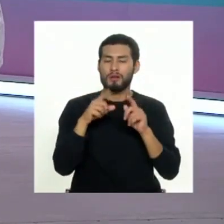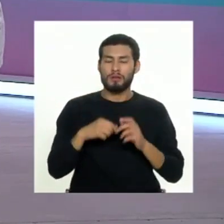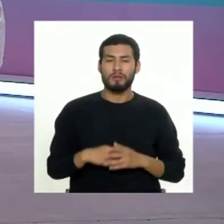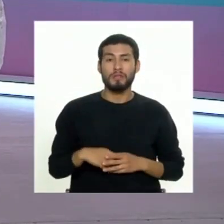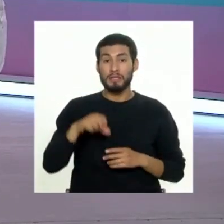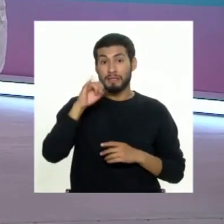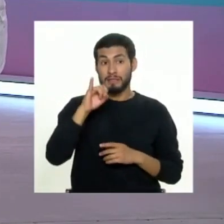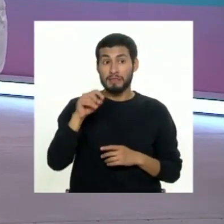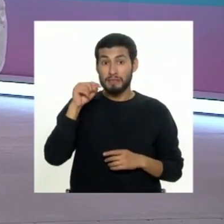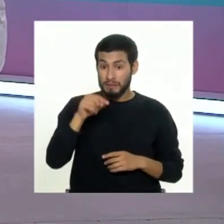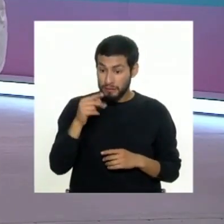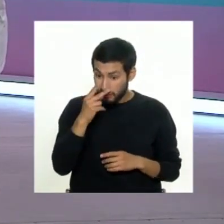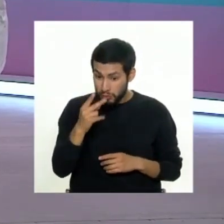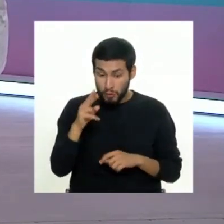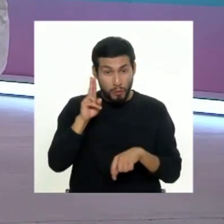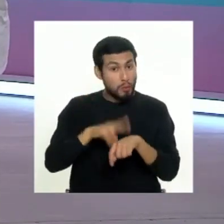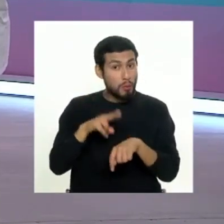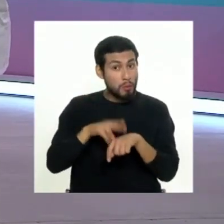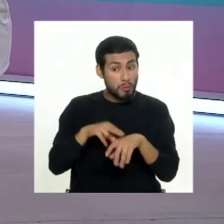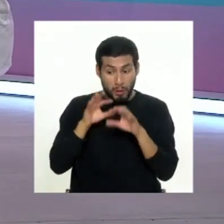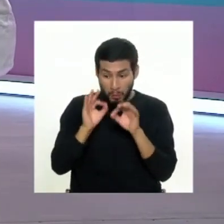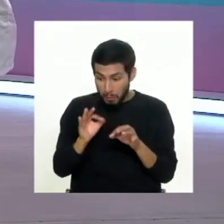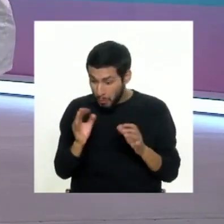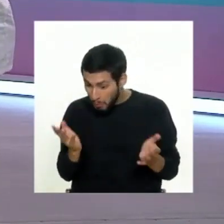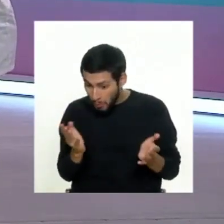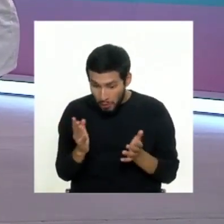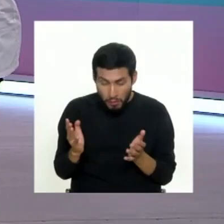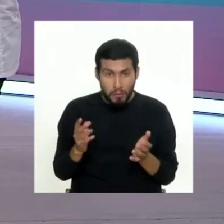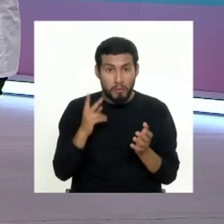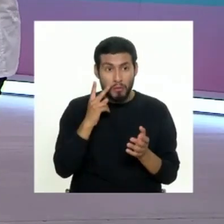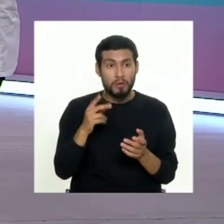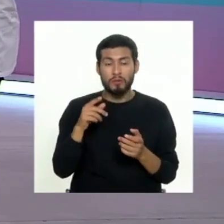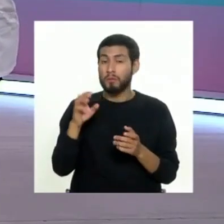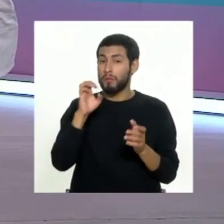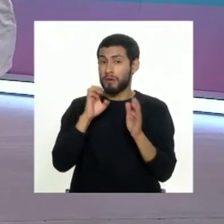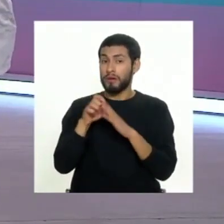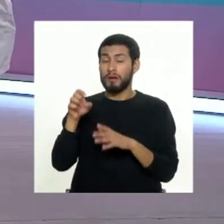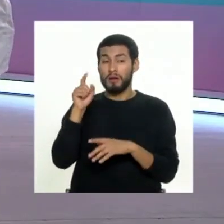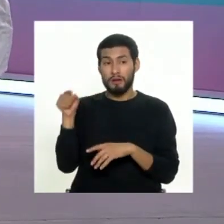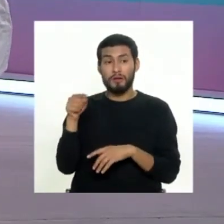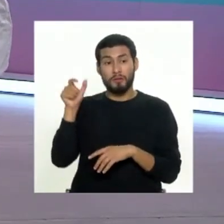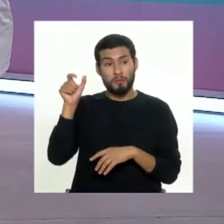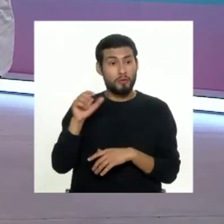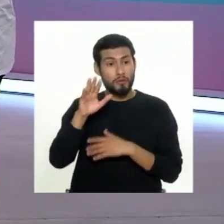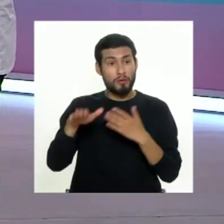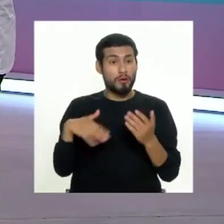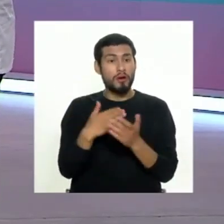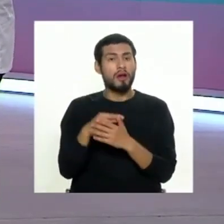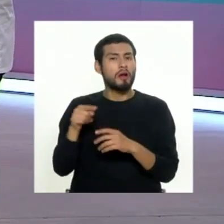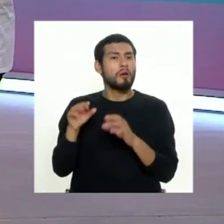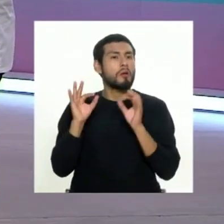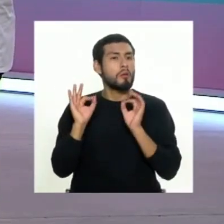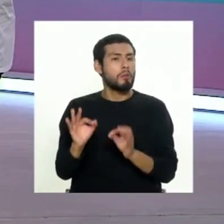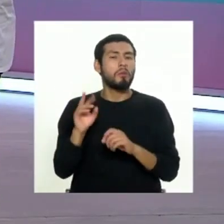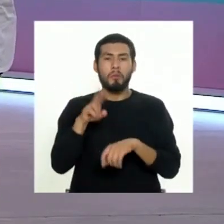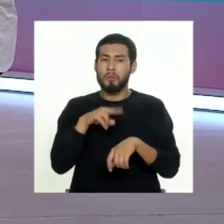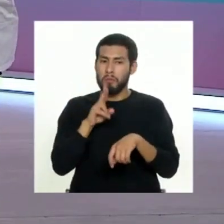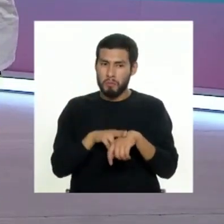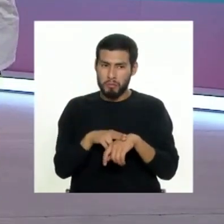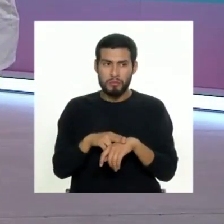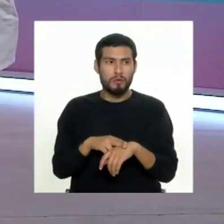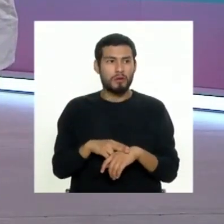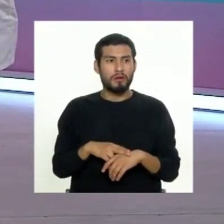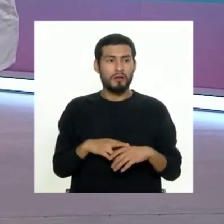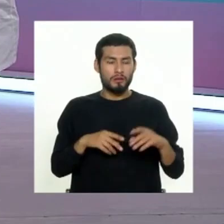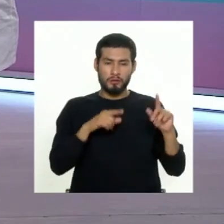examen nos sale normal, por ejemplo, como ella, ¿no? Que ahorita todo lo que le hemos hecho le ha salido como normal. Que descartas ya